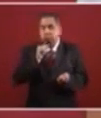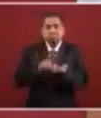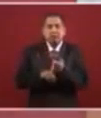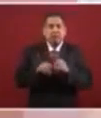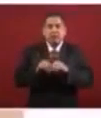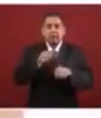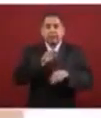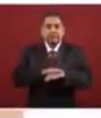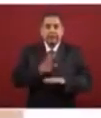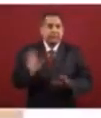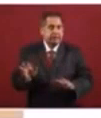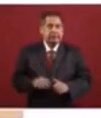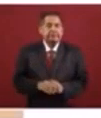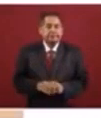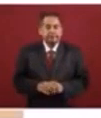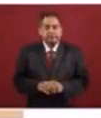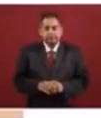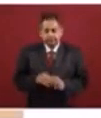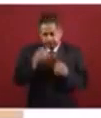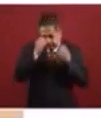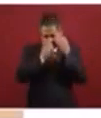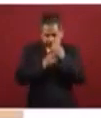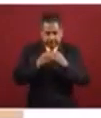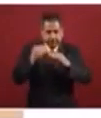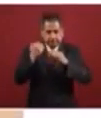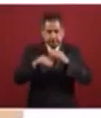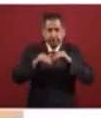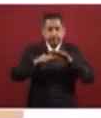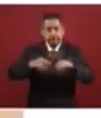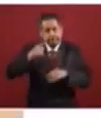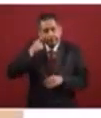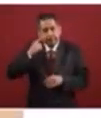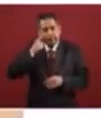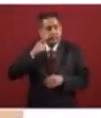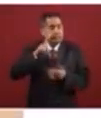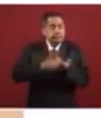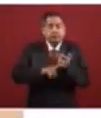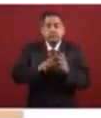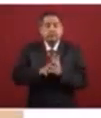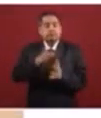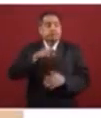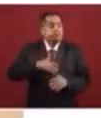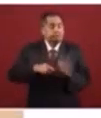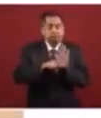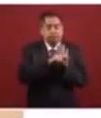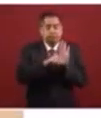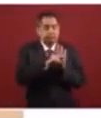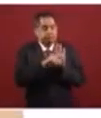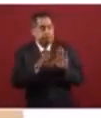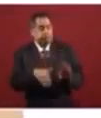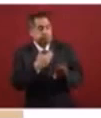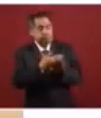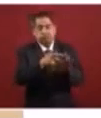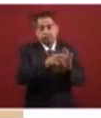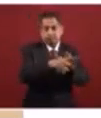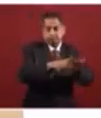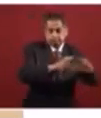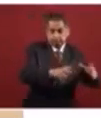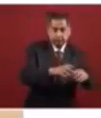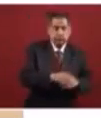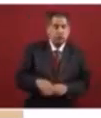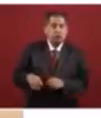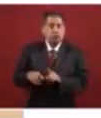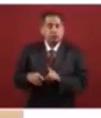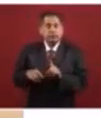láminas anteriores en el análisis de mensajes que denominó un sentimiento negativo contra la prensa positivo un